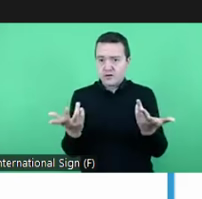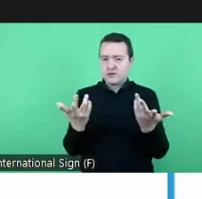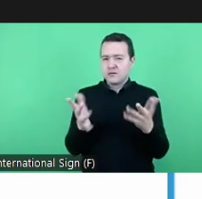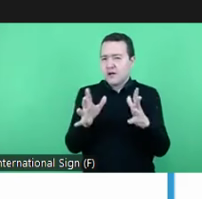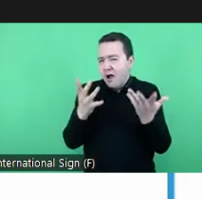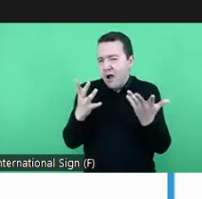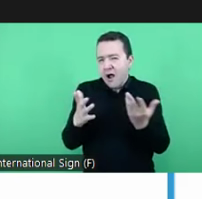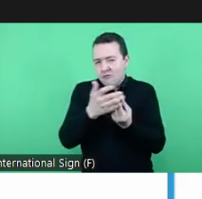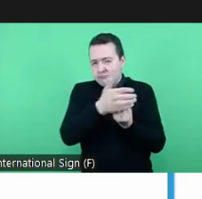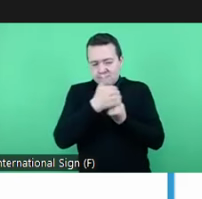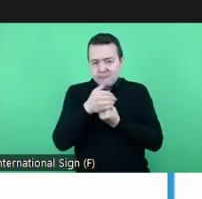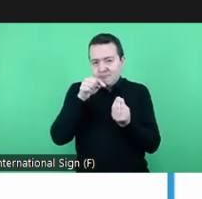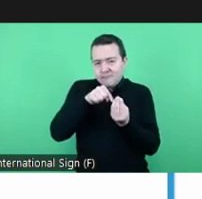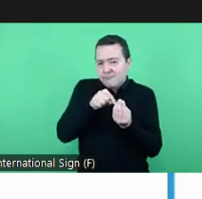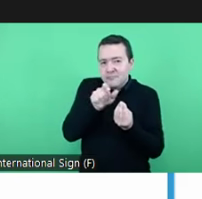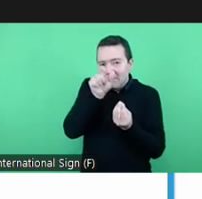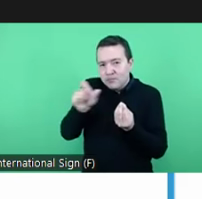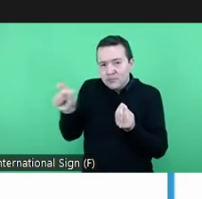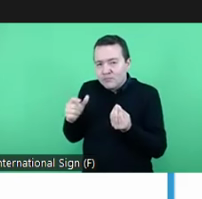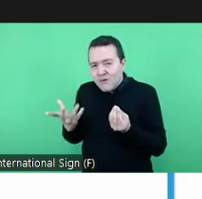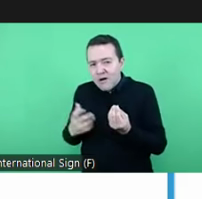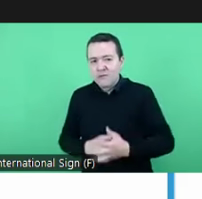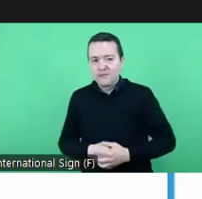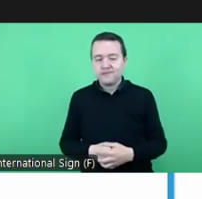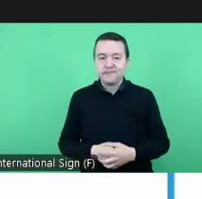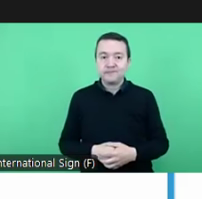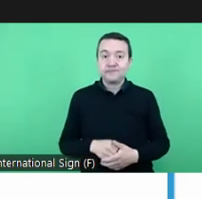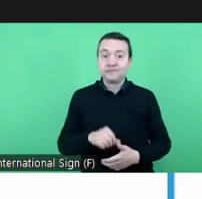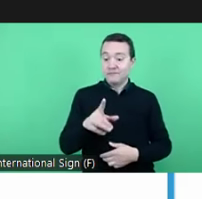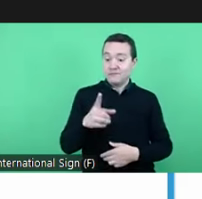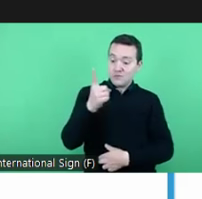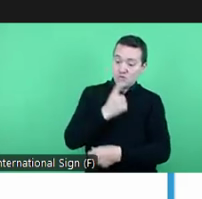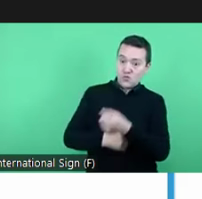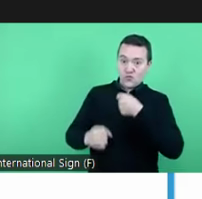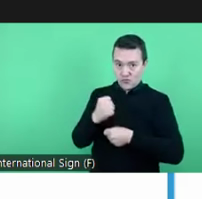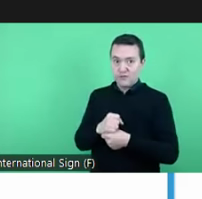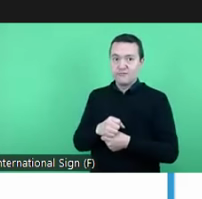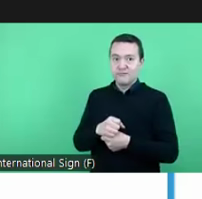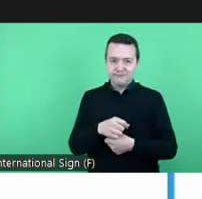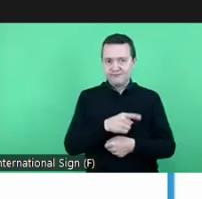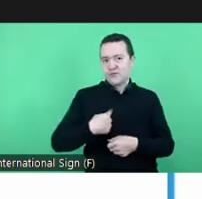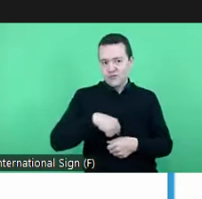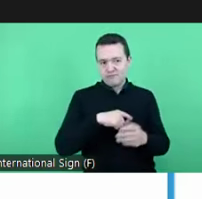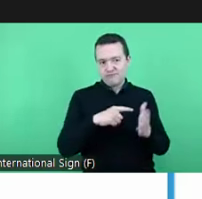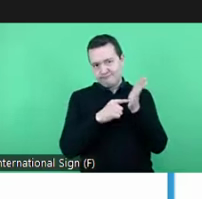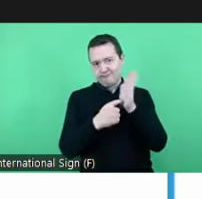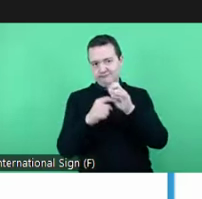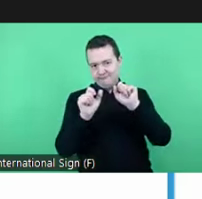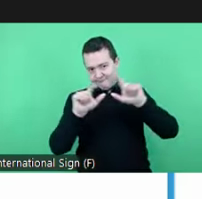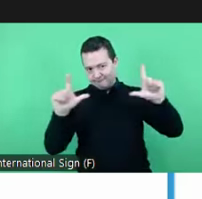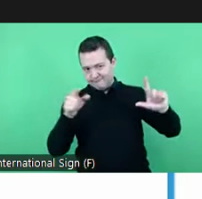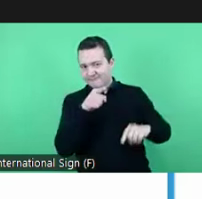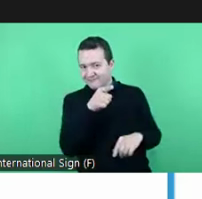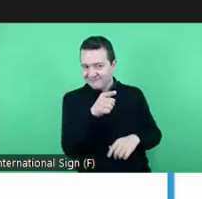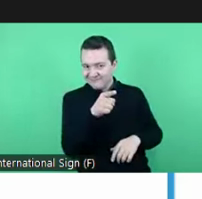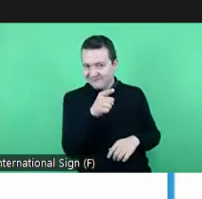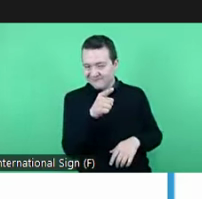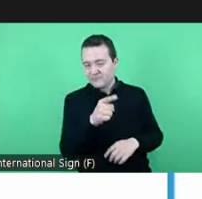año atrás, y Already 1 year ago, presentábamos parte de esta we información que were me parece presenting part of this crucial, information that seems crucial to